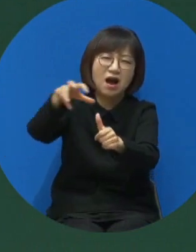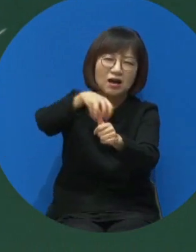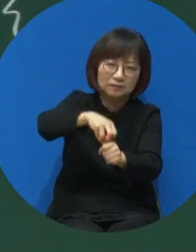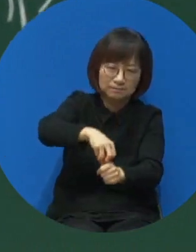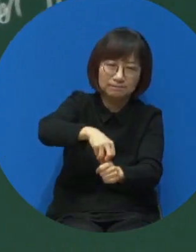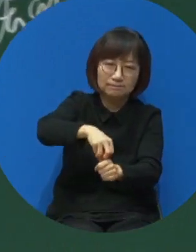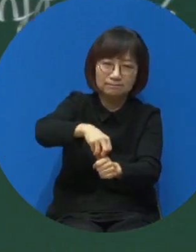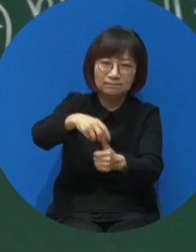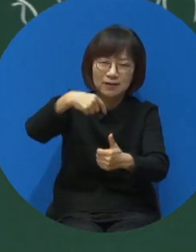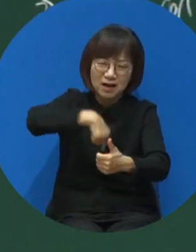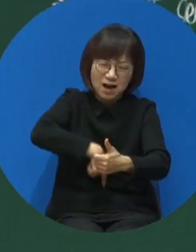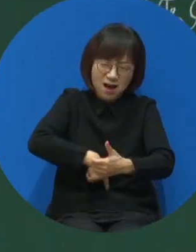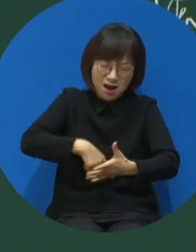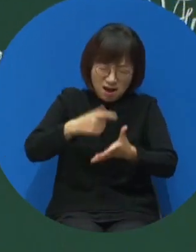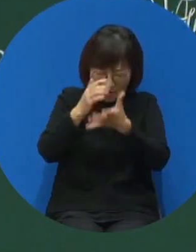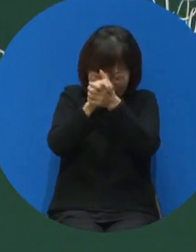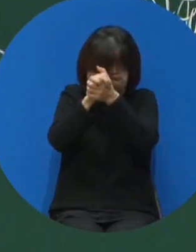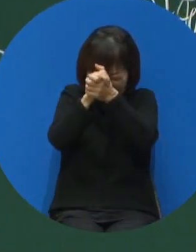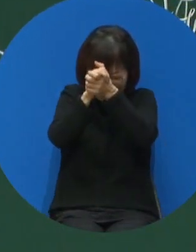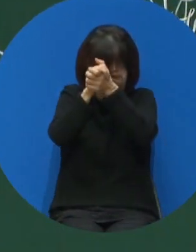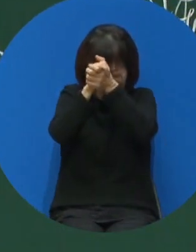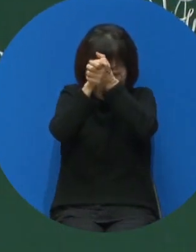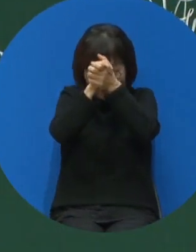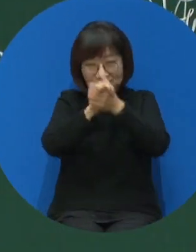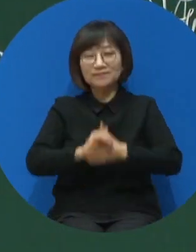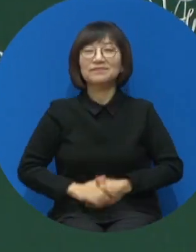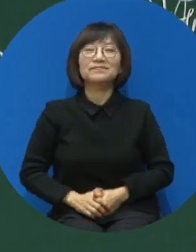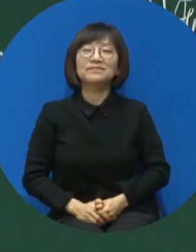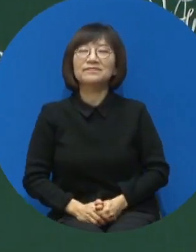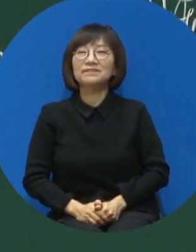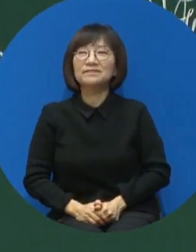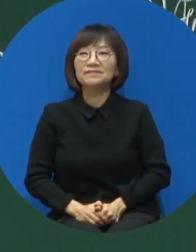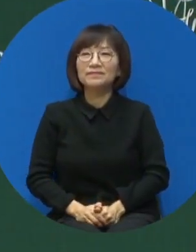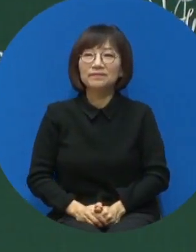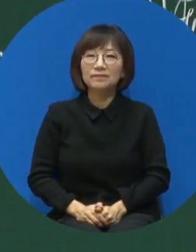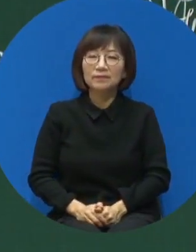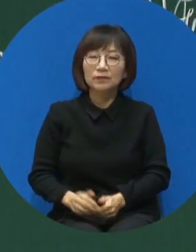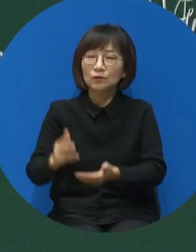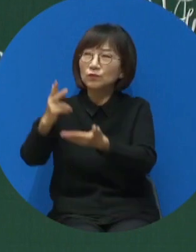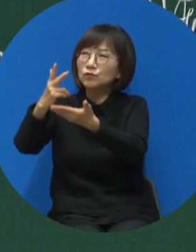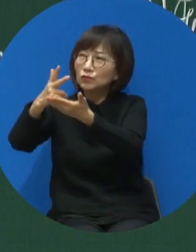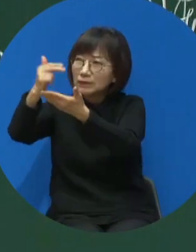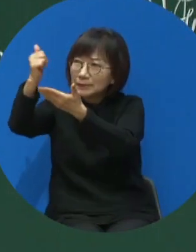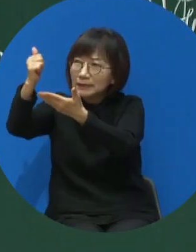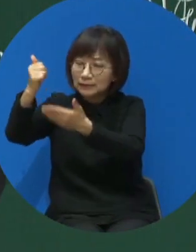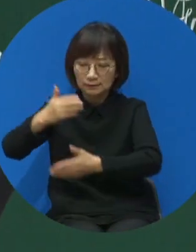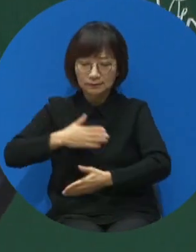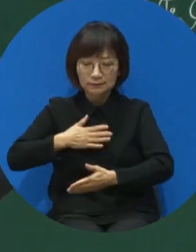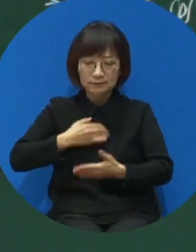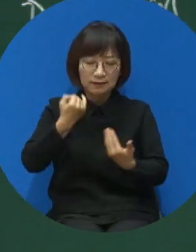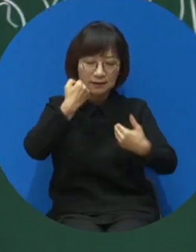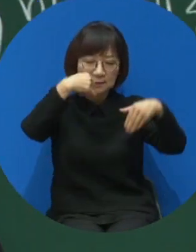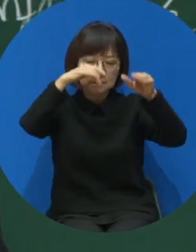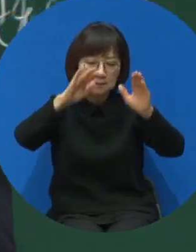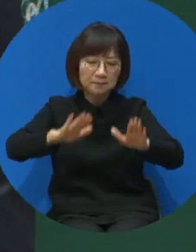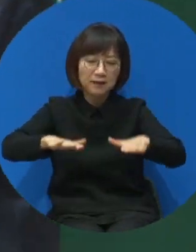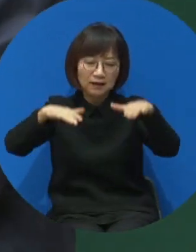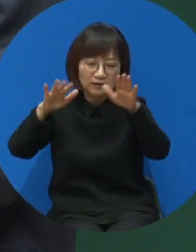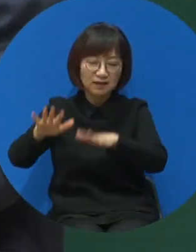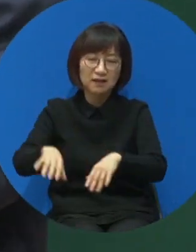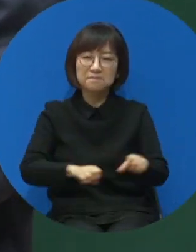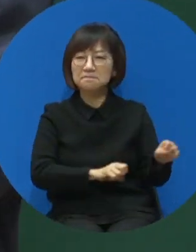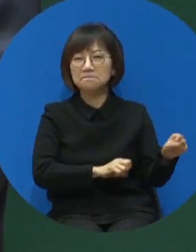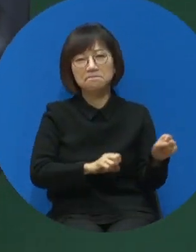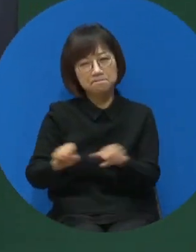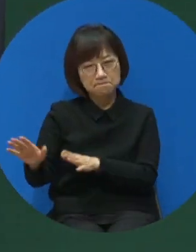pasando supieron dar para de 30 dios tú me has arrojado a este mar y